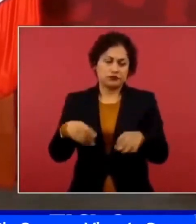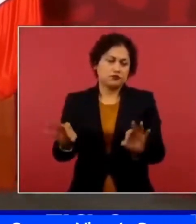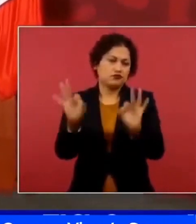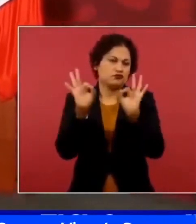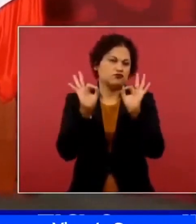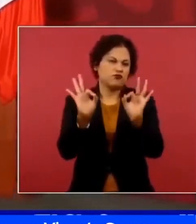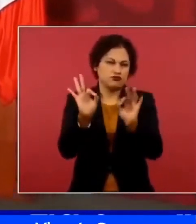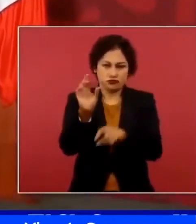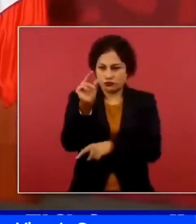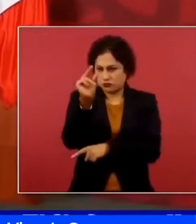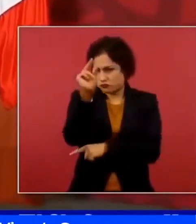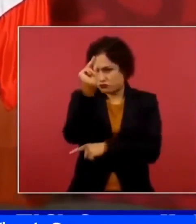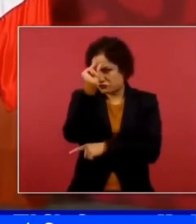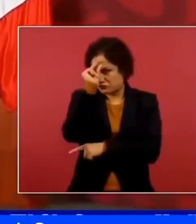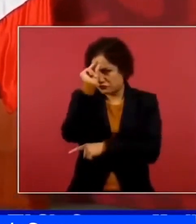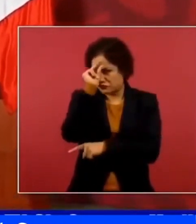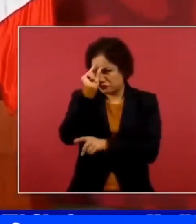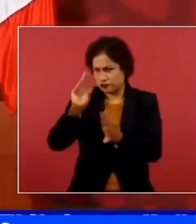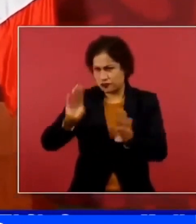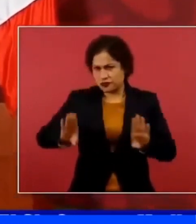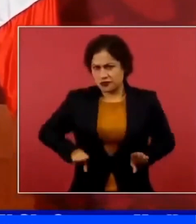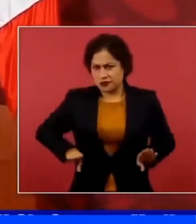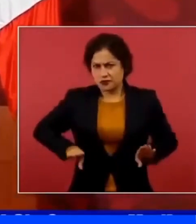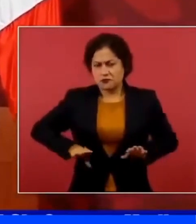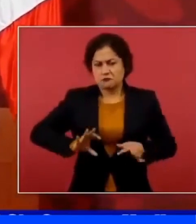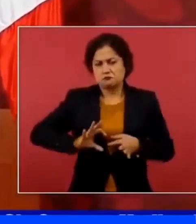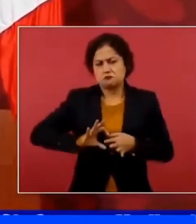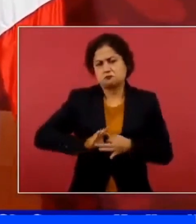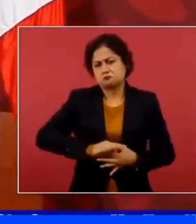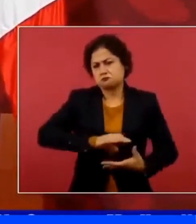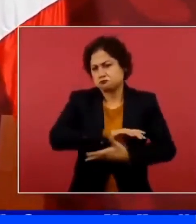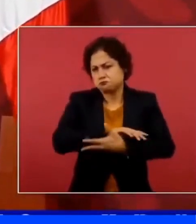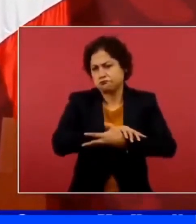excepcionales, muy inteligentes, muy solidarios,